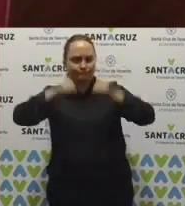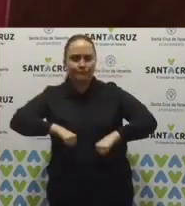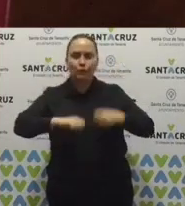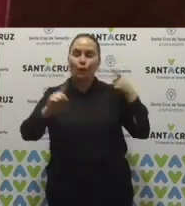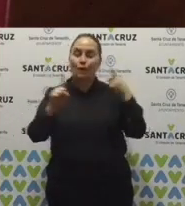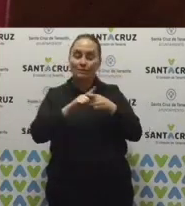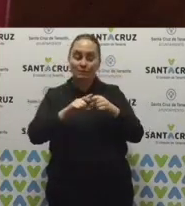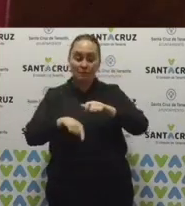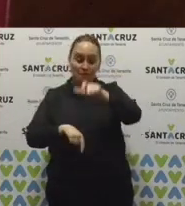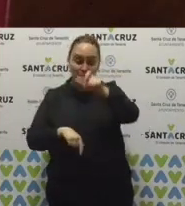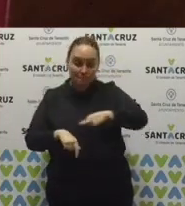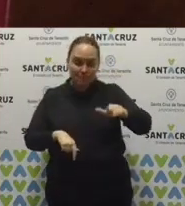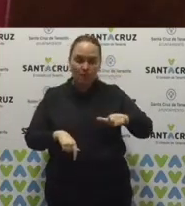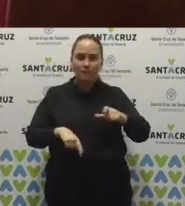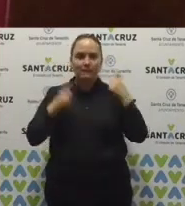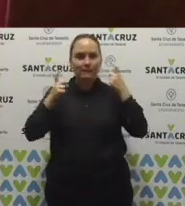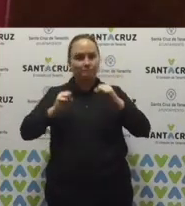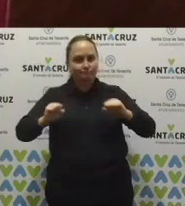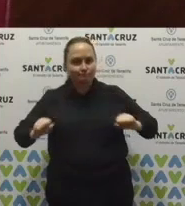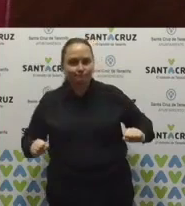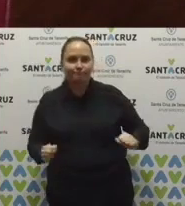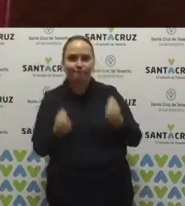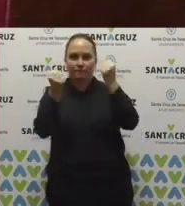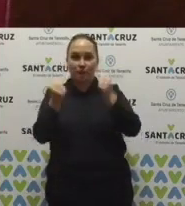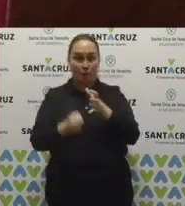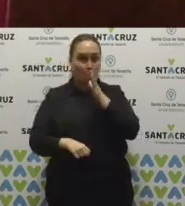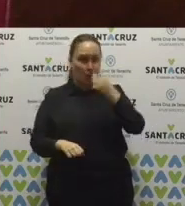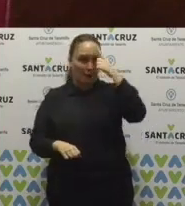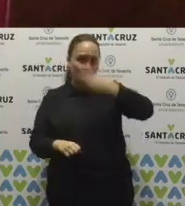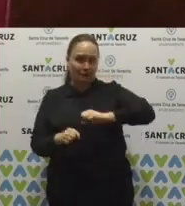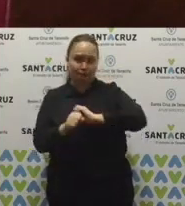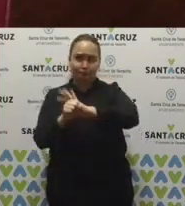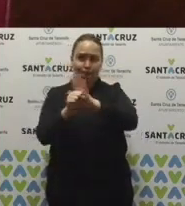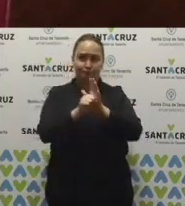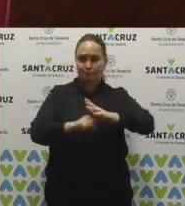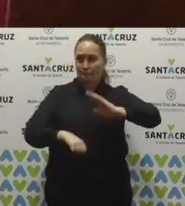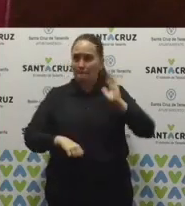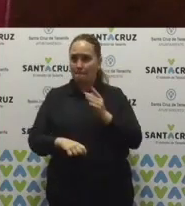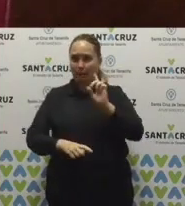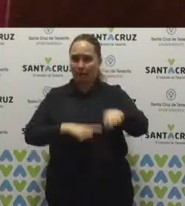que podíamos entrar tras esta crisis de la cob y 19